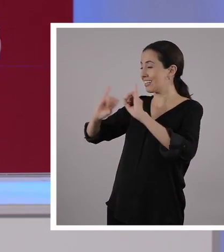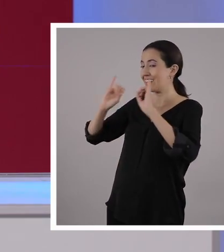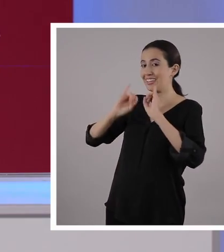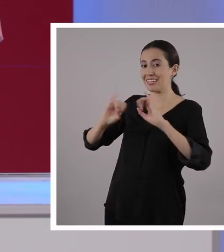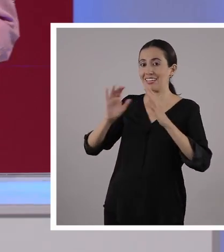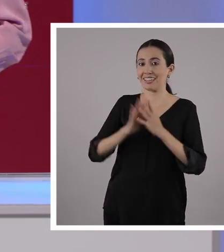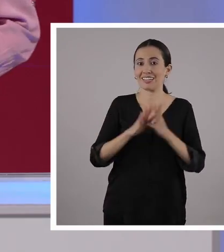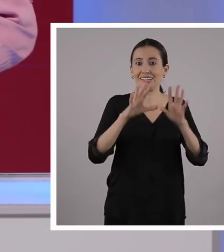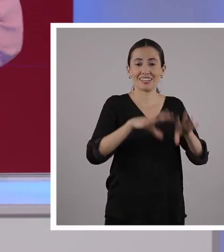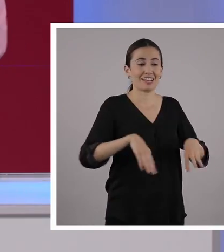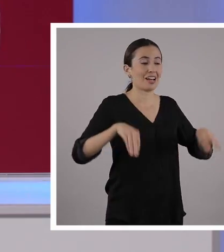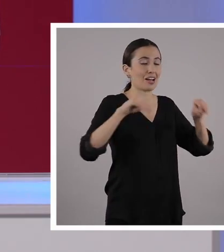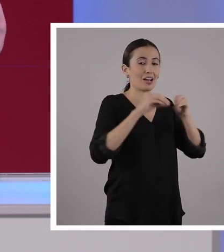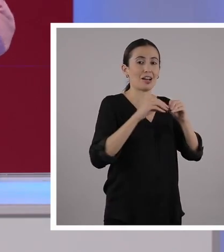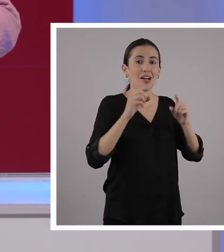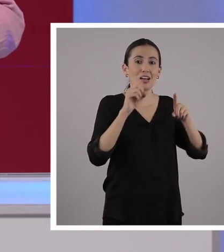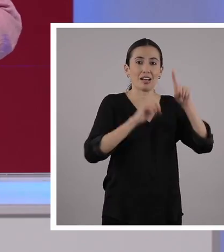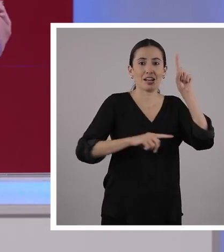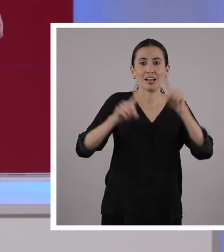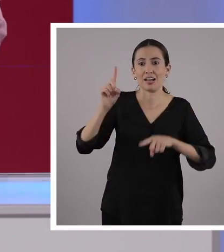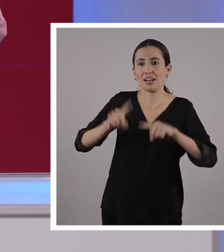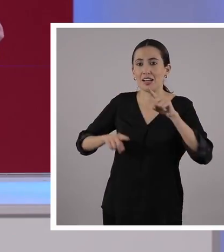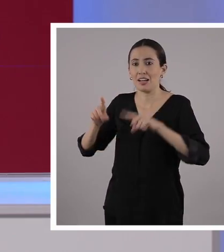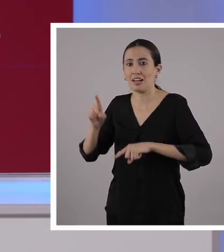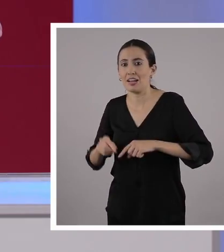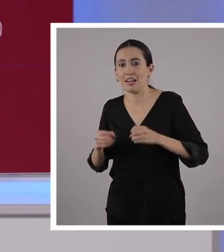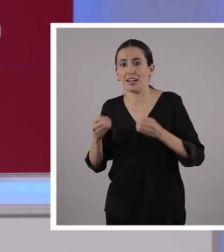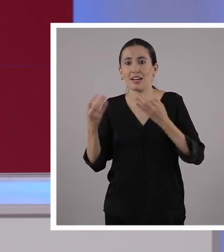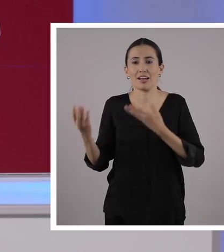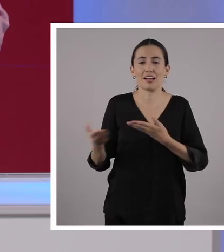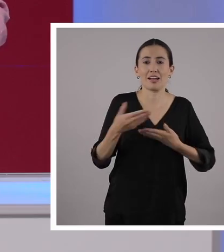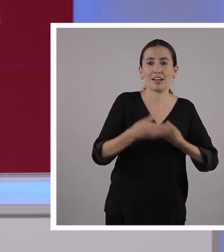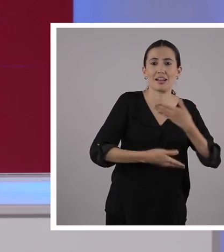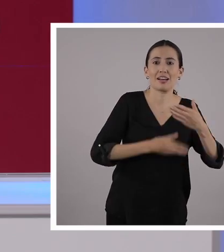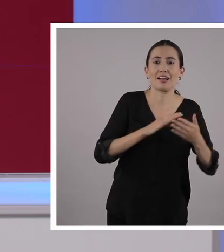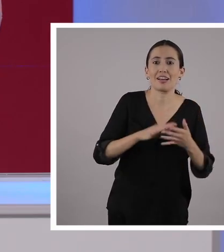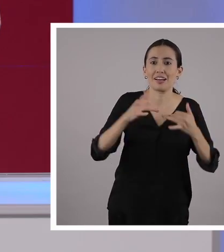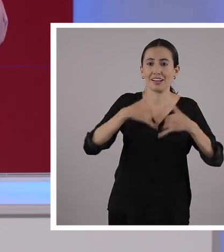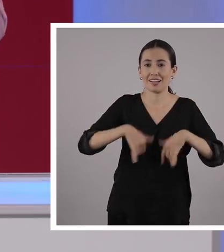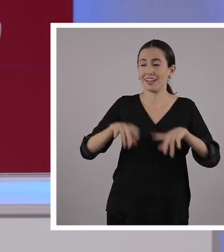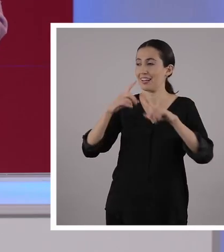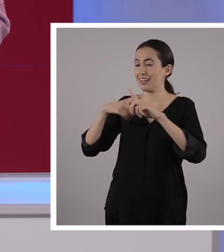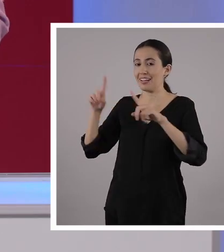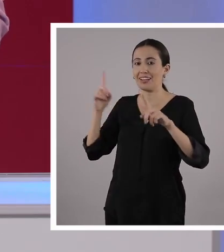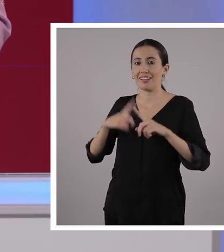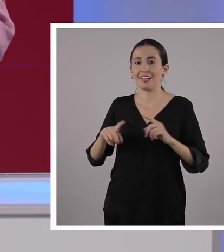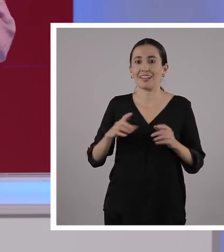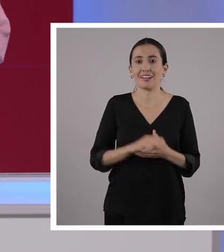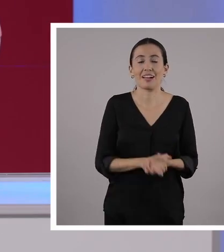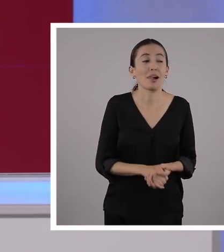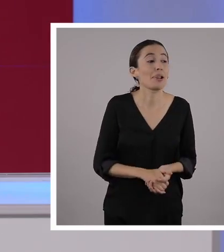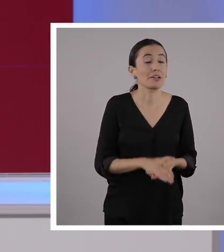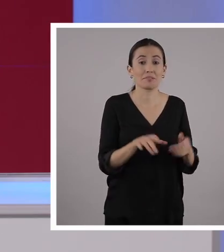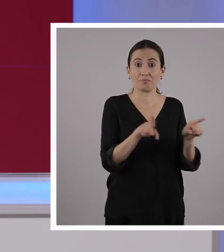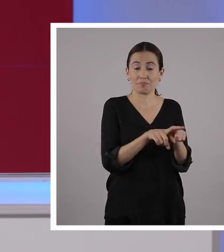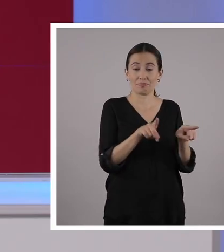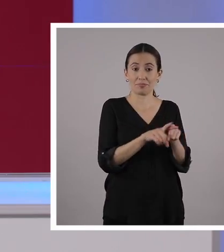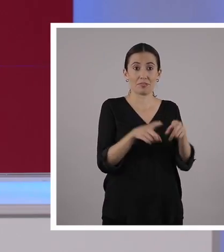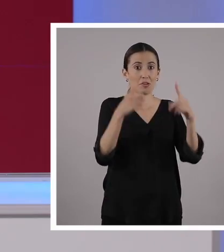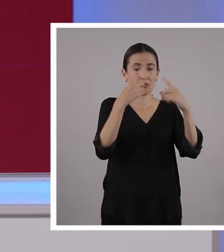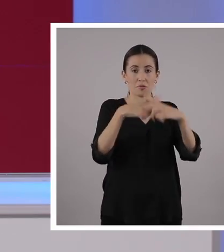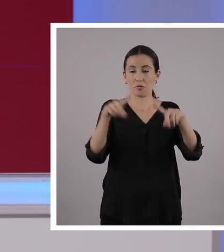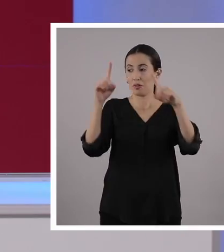Nelly? Me gustó mucho porque además tenemos la habilidad de poder contar la historia de manera diferente, Claro, ¿no? de esta misma